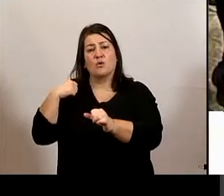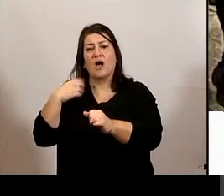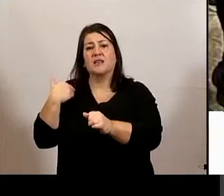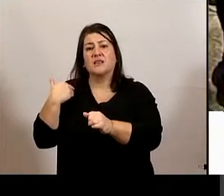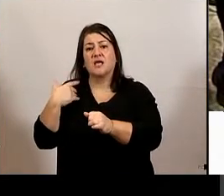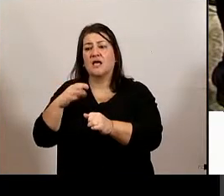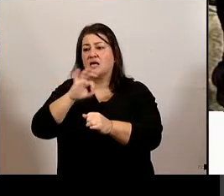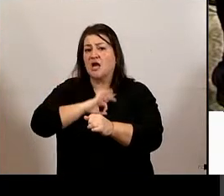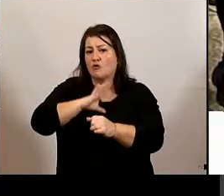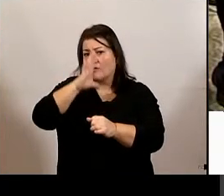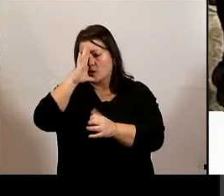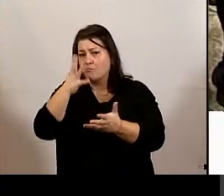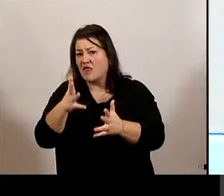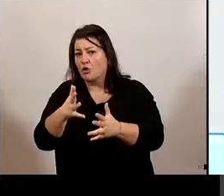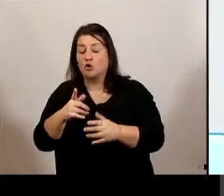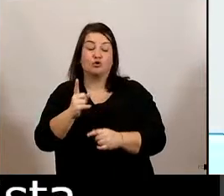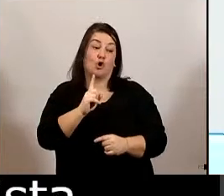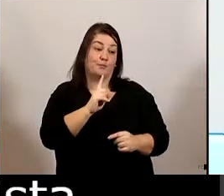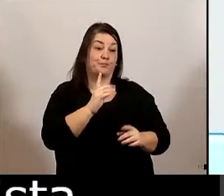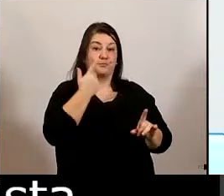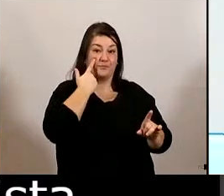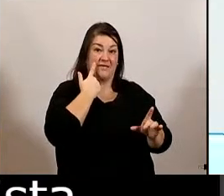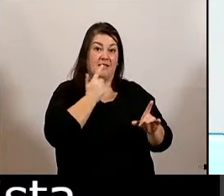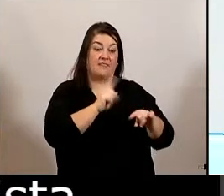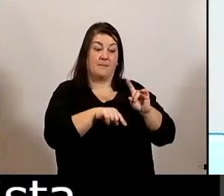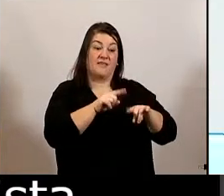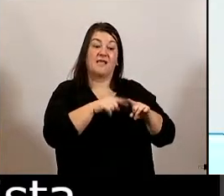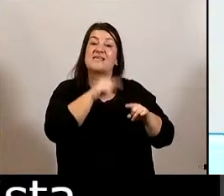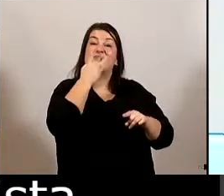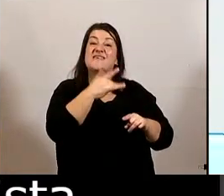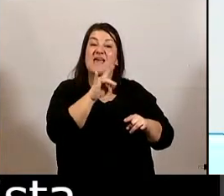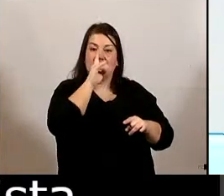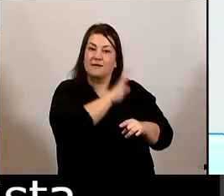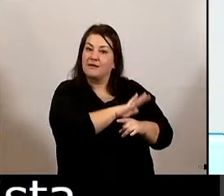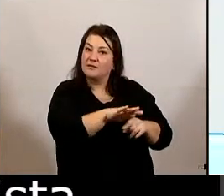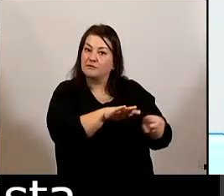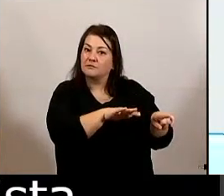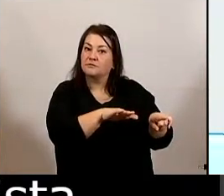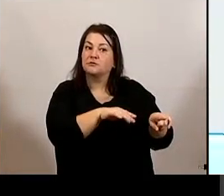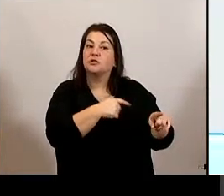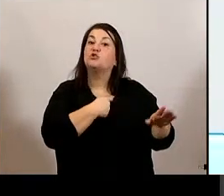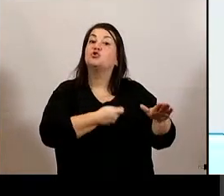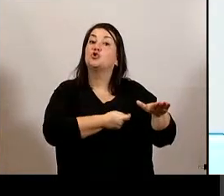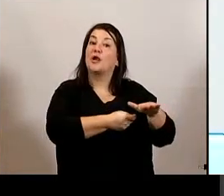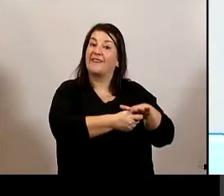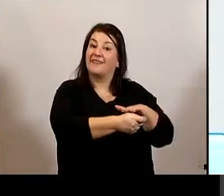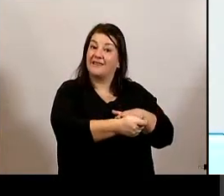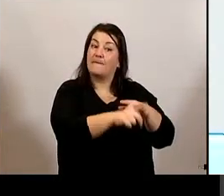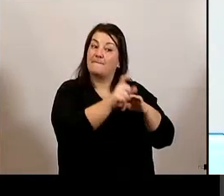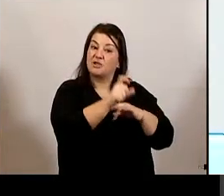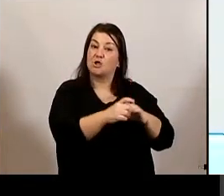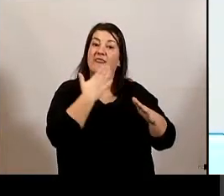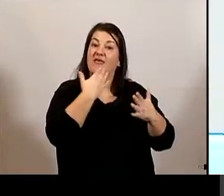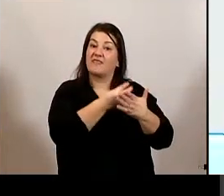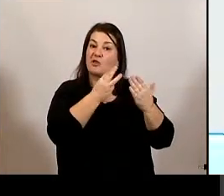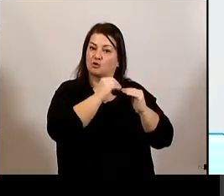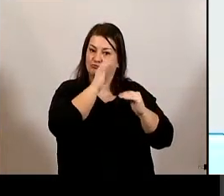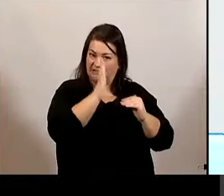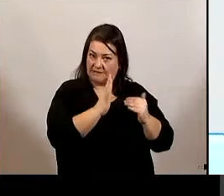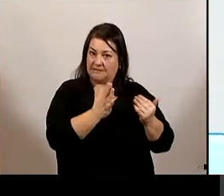enero, en febrero, en marzo? En el momento en que se consolide quiénes son y lo solicite una persona mayor de edad, que